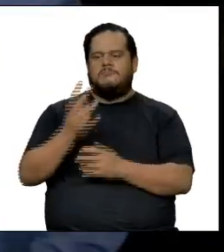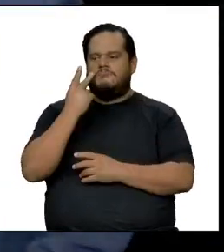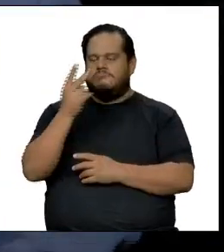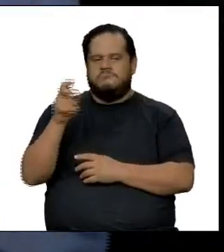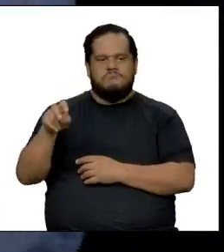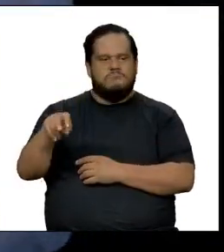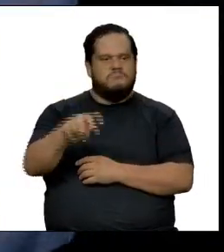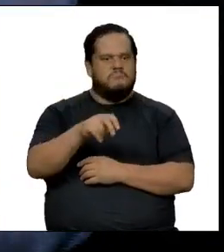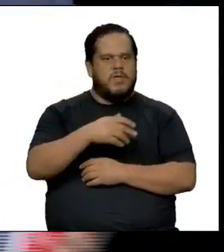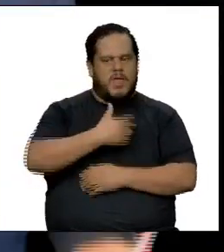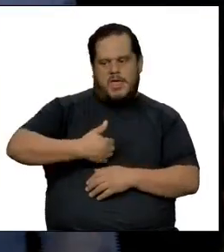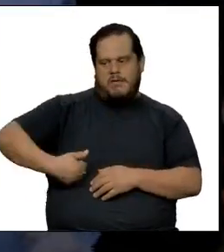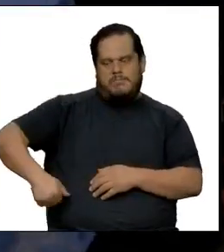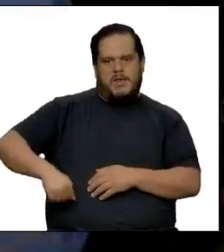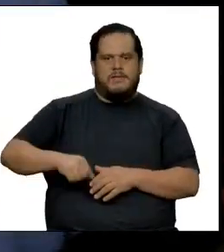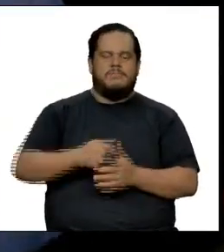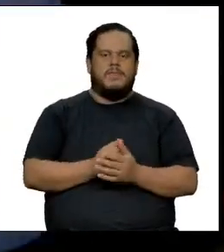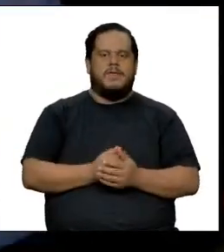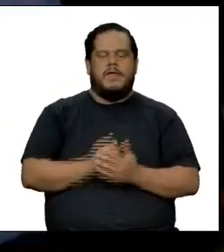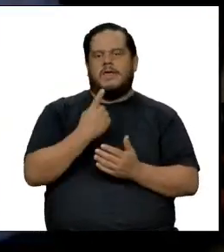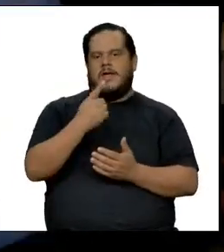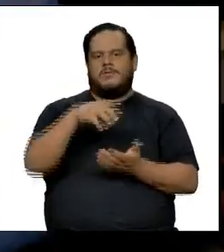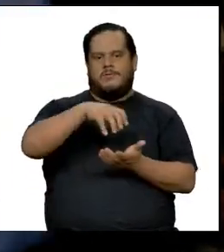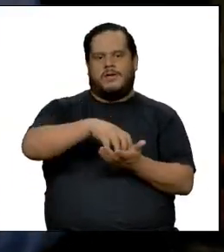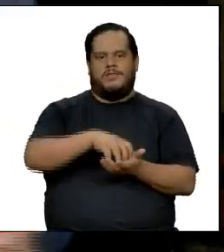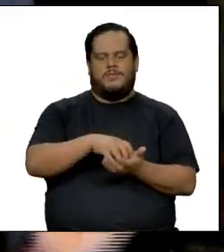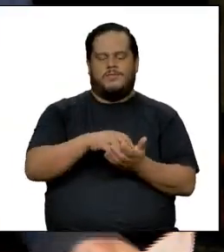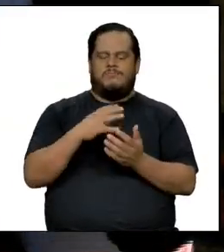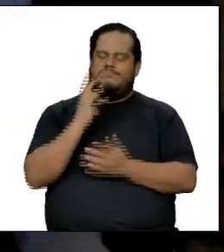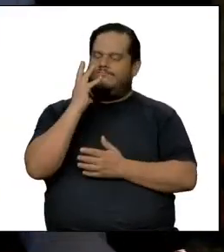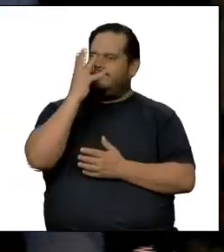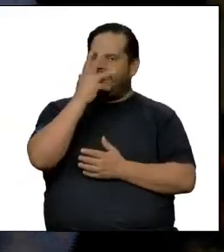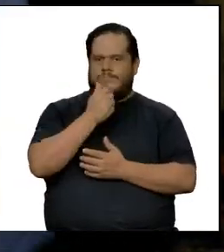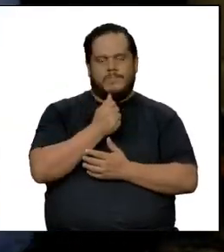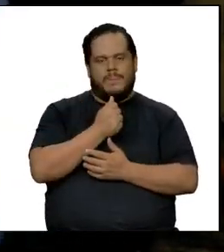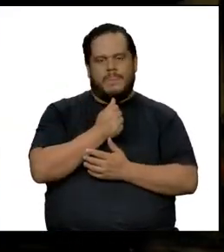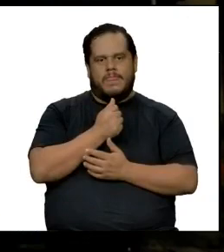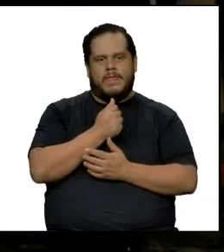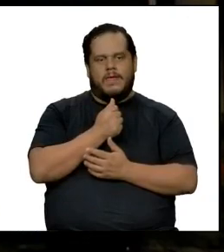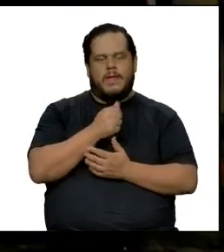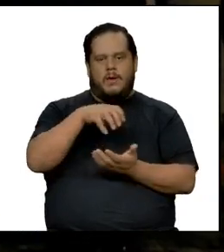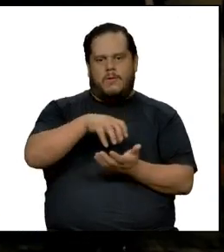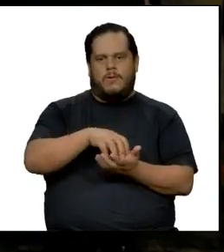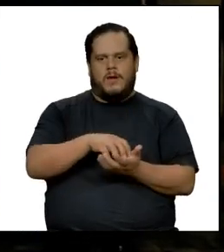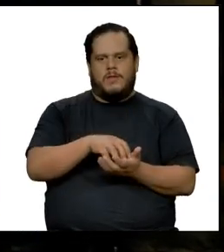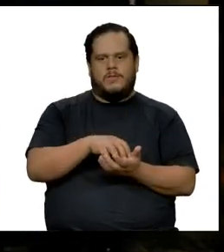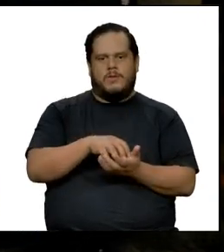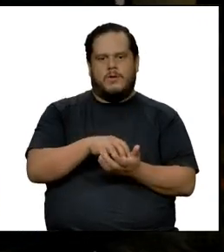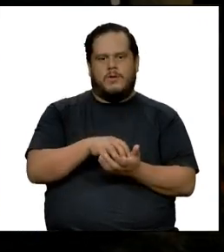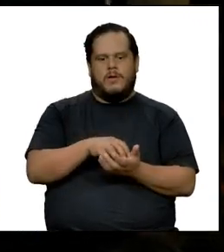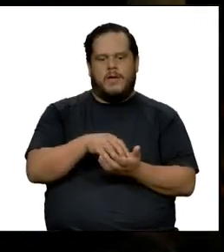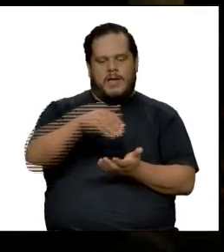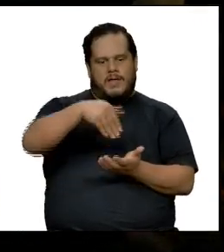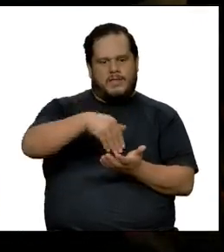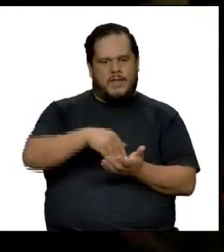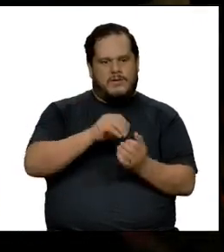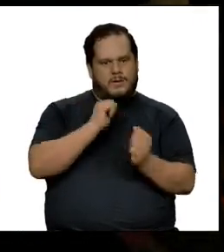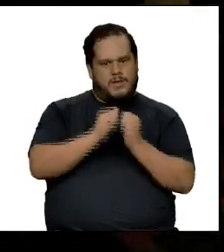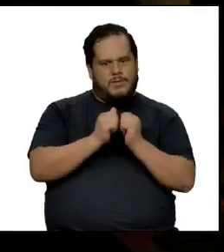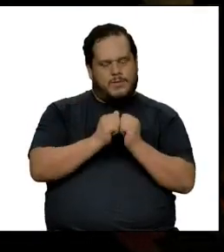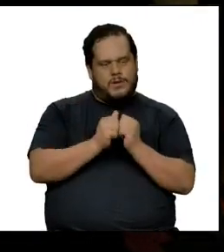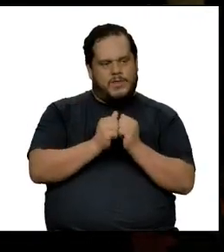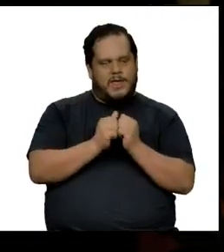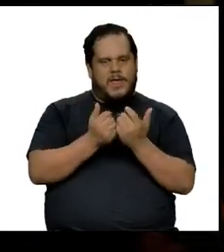Belén, que de por sí es un cantón hermosísimo, cantón sede del deporte, de